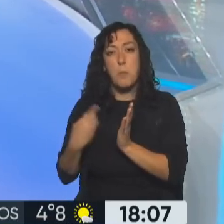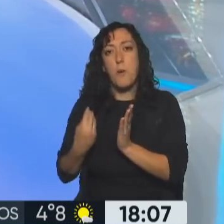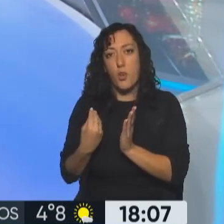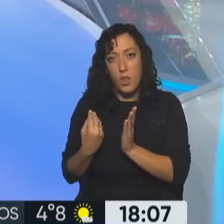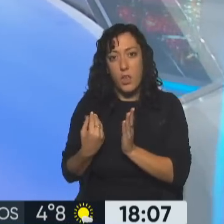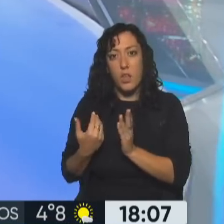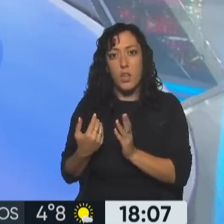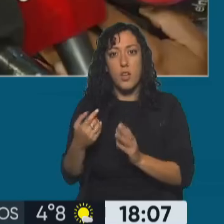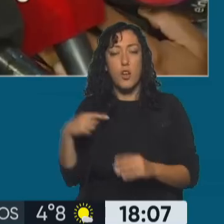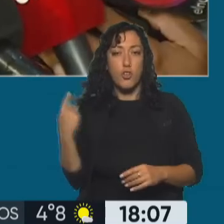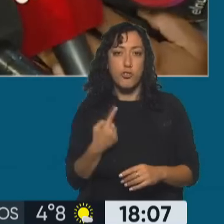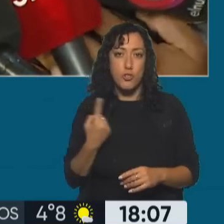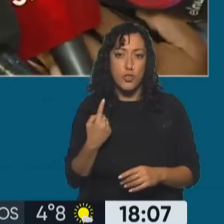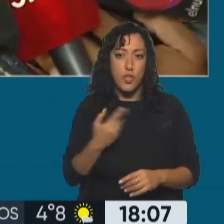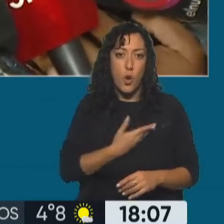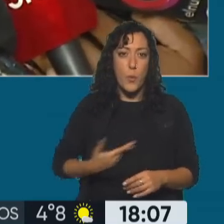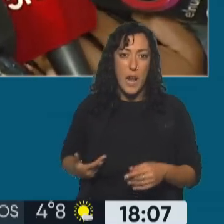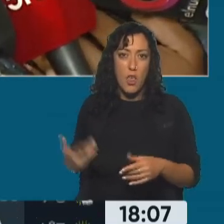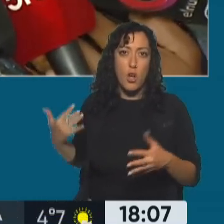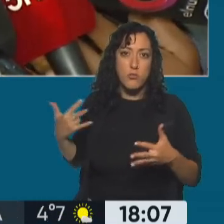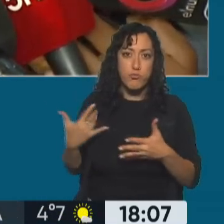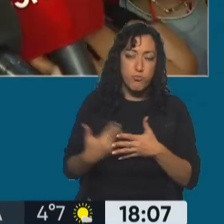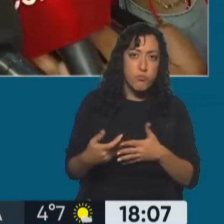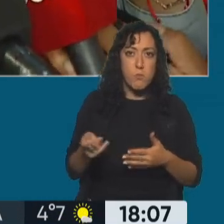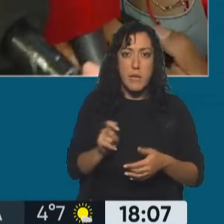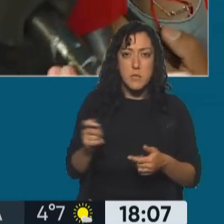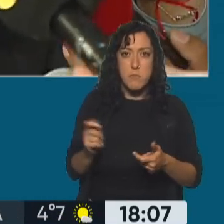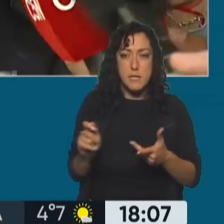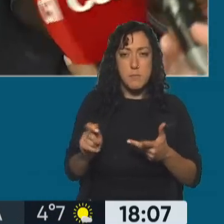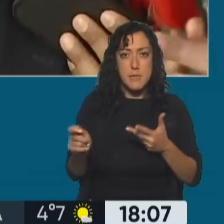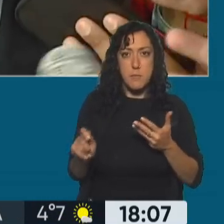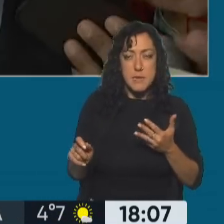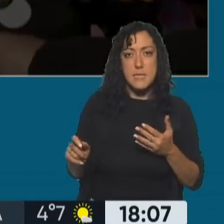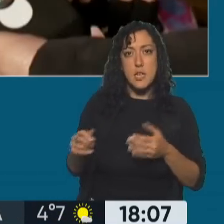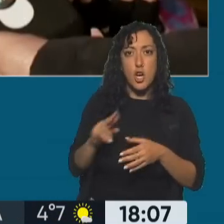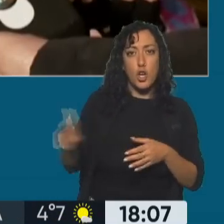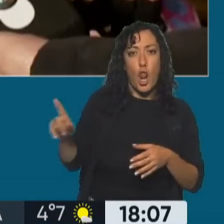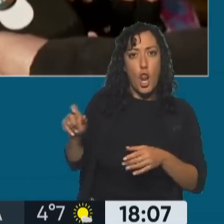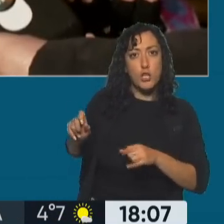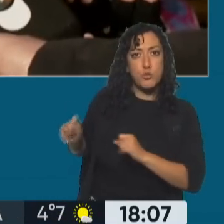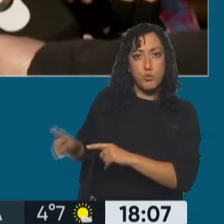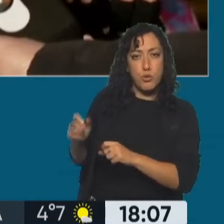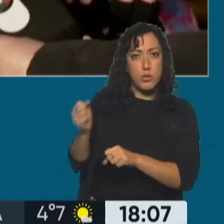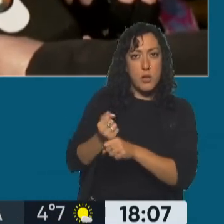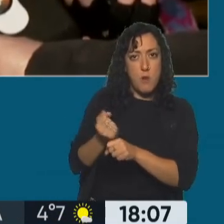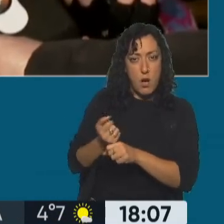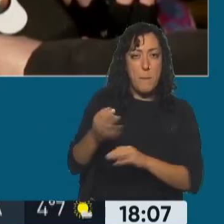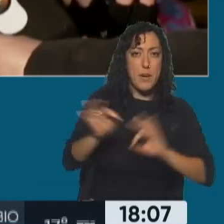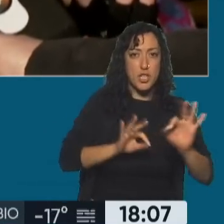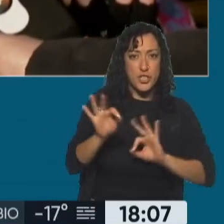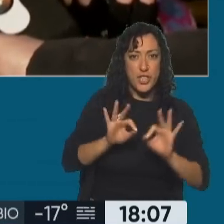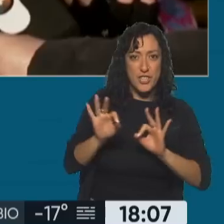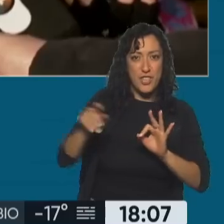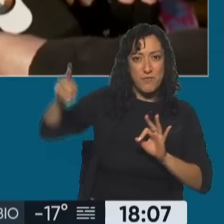venimos de meses en que los gobernadores vienen cuestionando seriamente el rol de la Corte Suprema de Justicia y proponiendo proyectos justamente para modificar